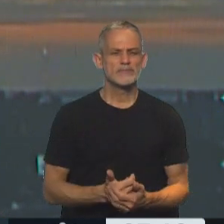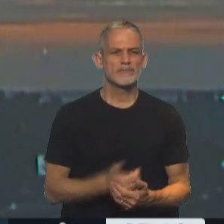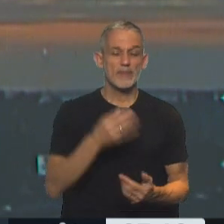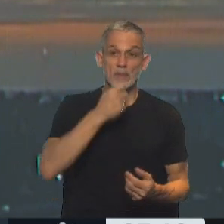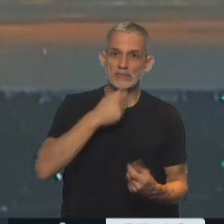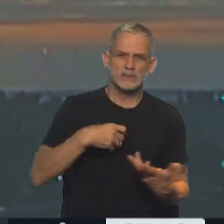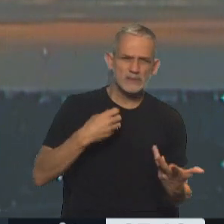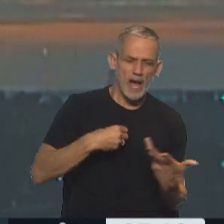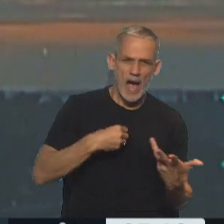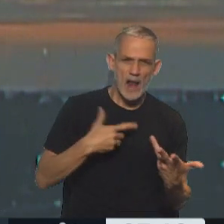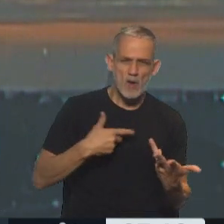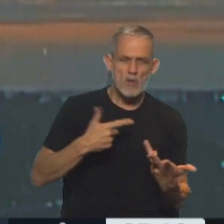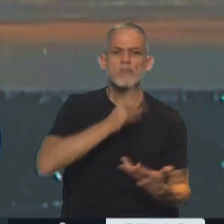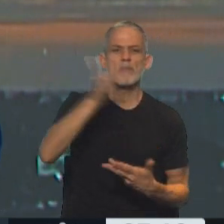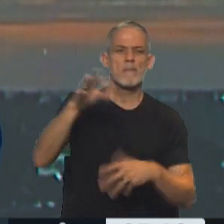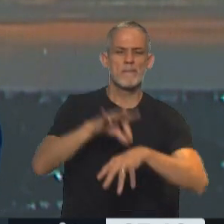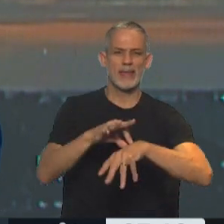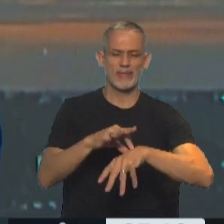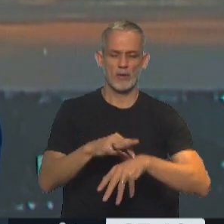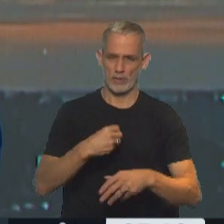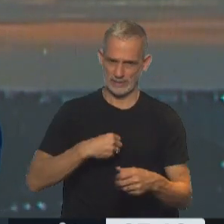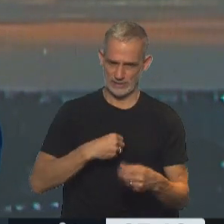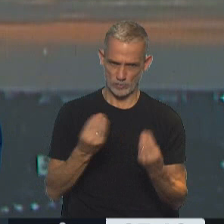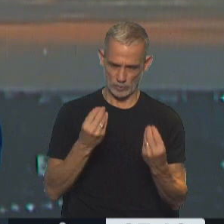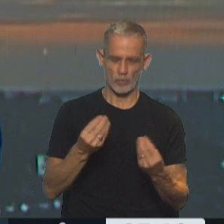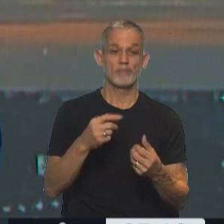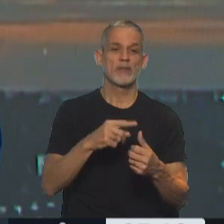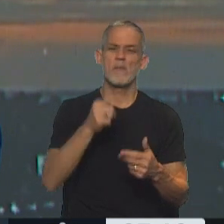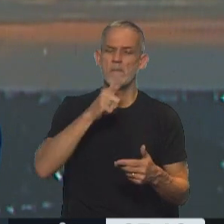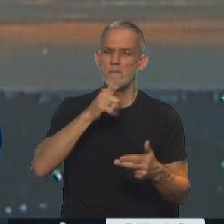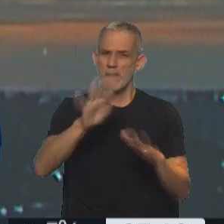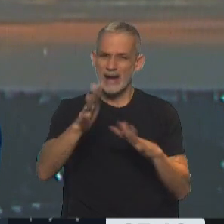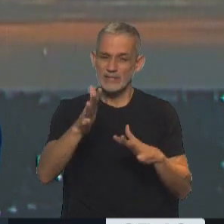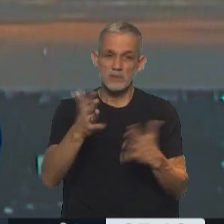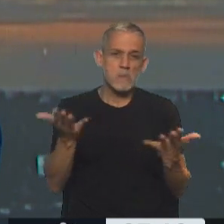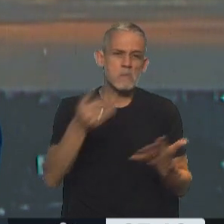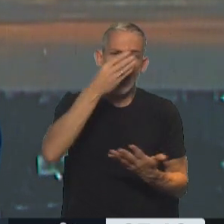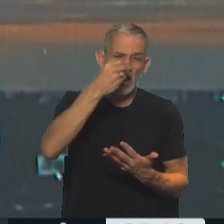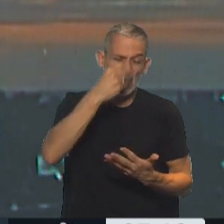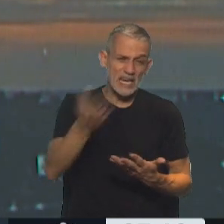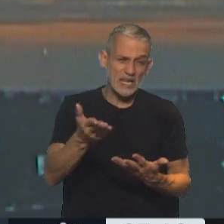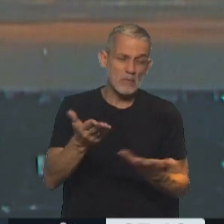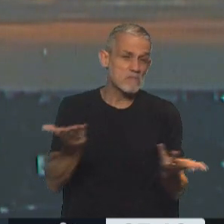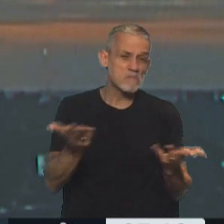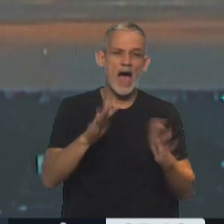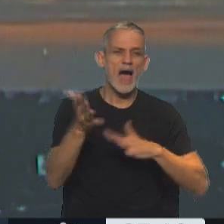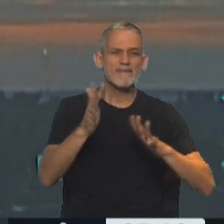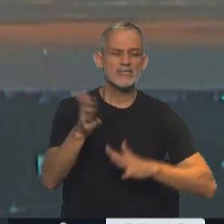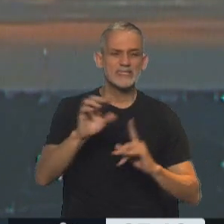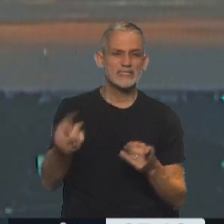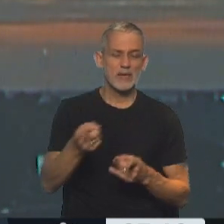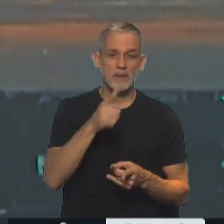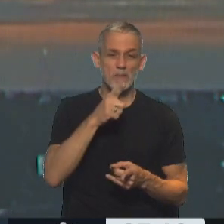acudir al médico para descartar? Los síntomas son muy parecidos a un cuadro gripal y muchas veces se asocia también